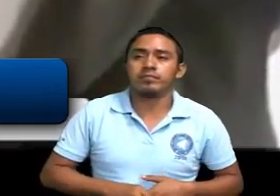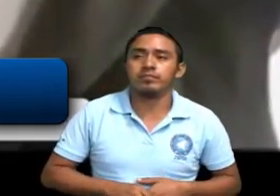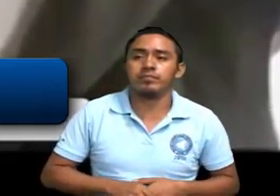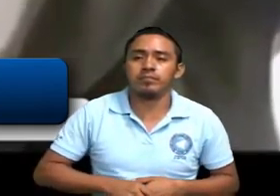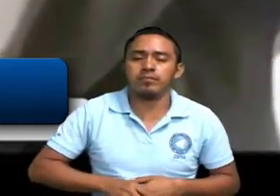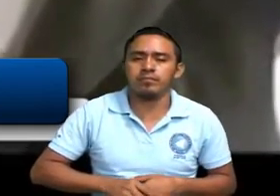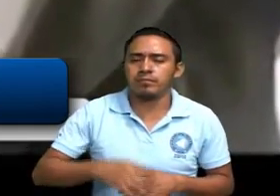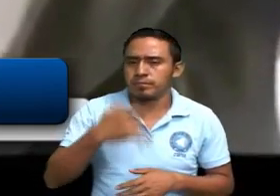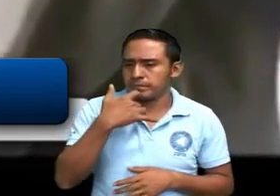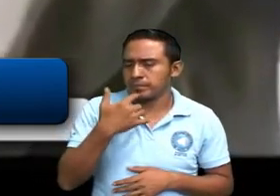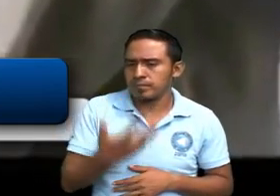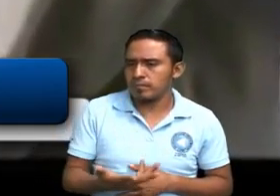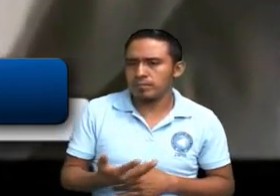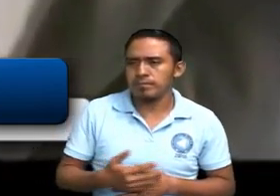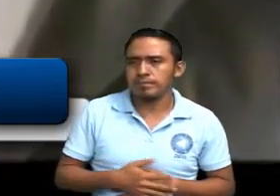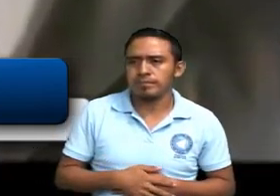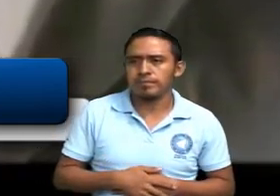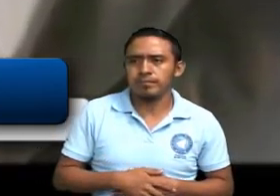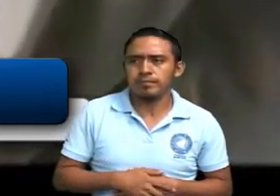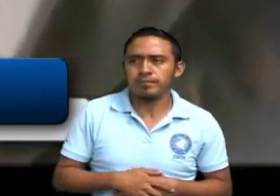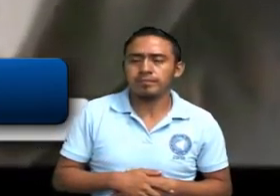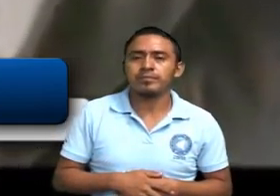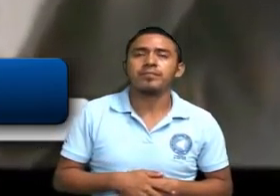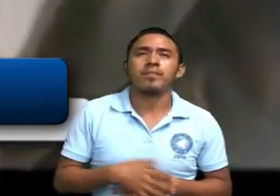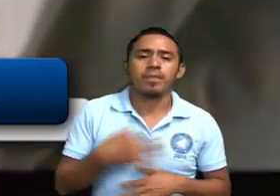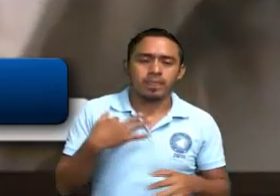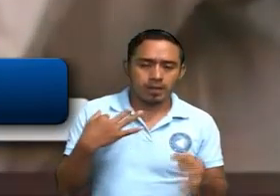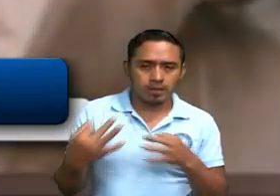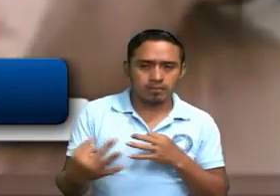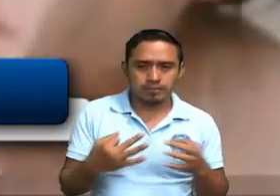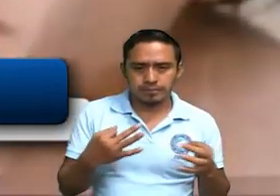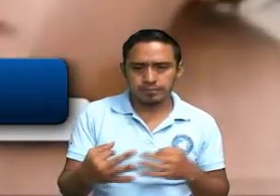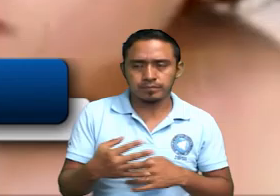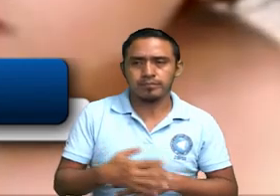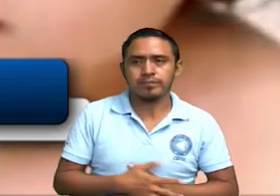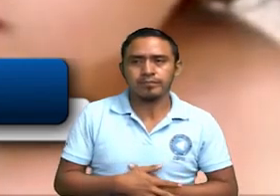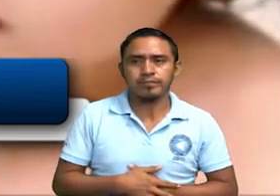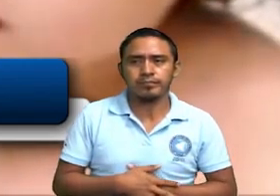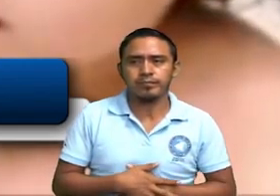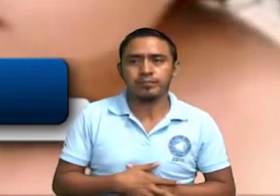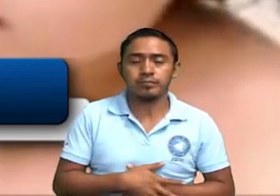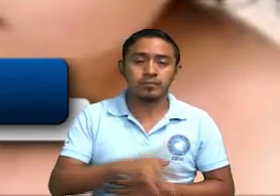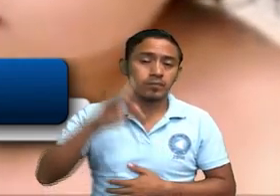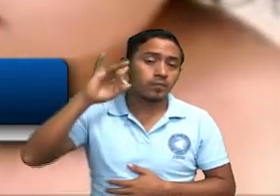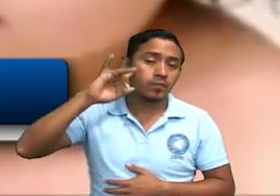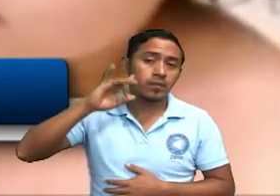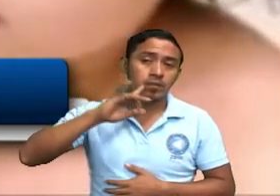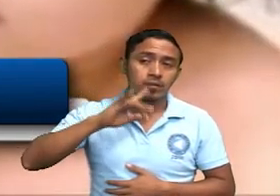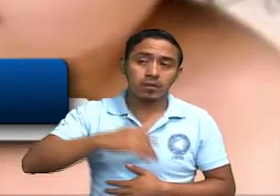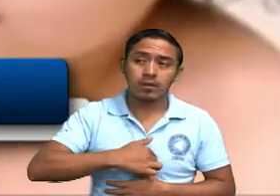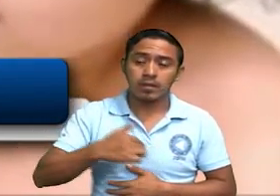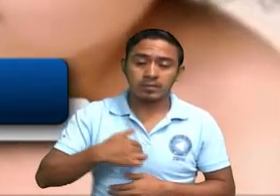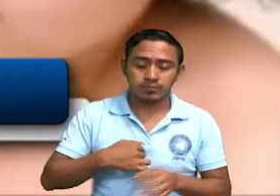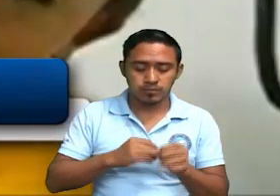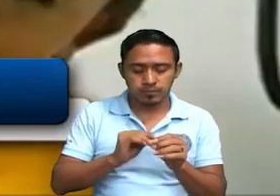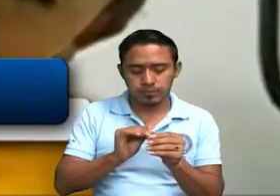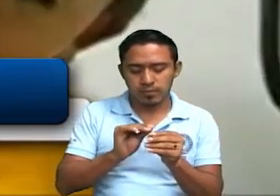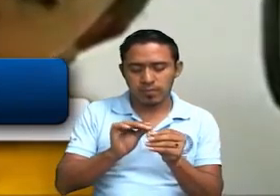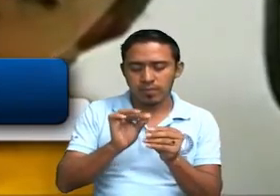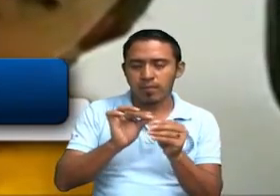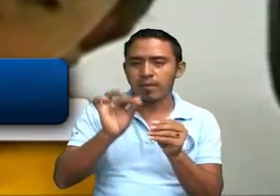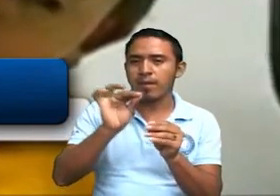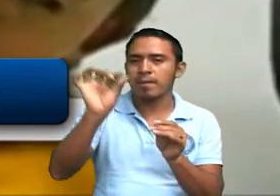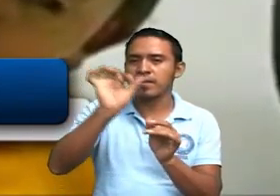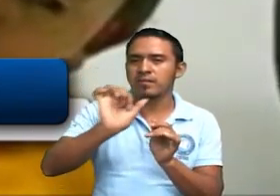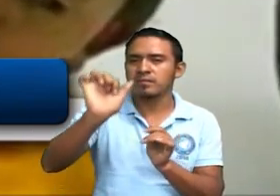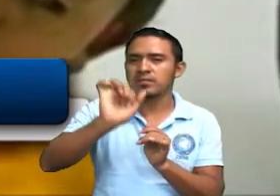qué? ¿Por qué precisamente? Sí. Precisamente porque el oído produce cera. La cera, famosa cera.